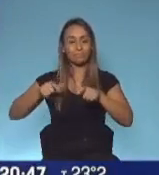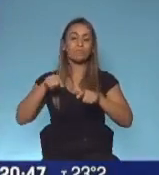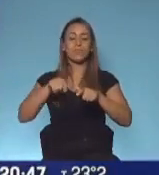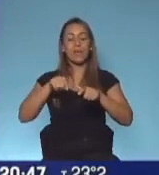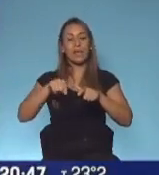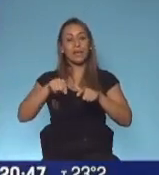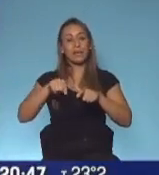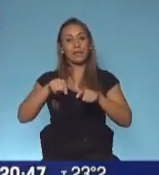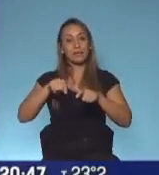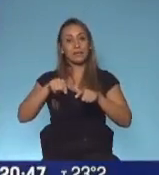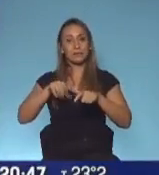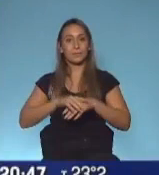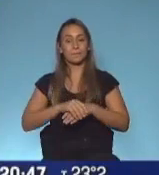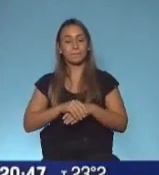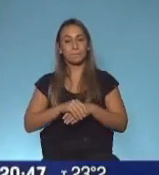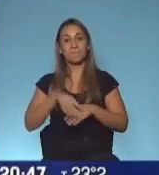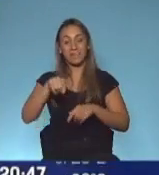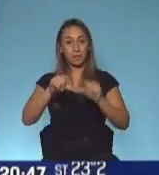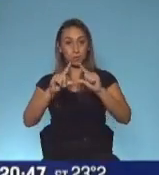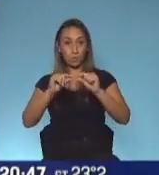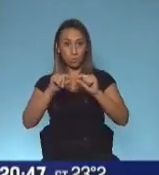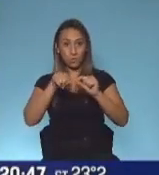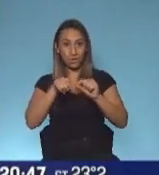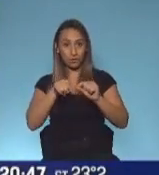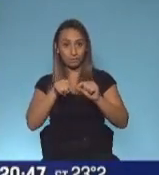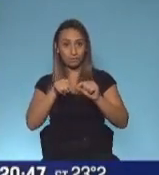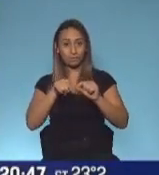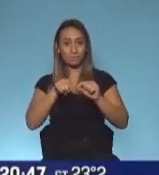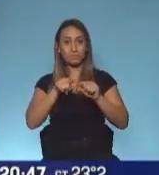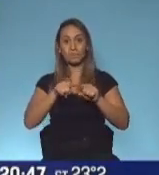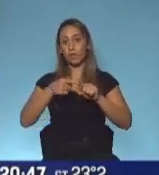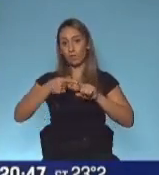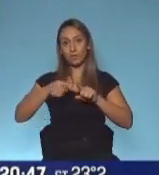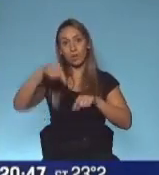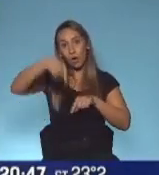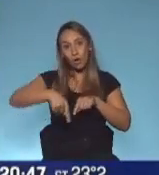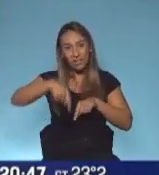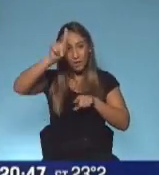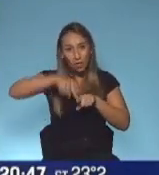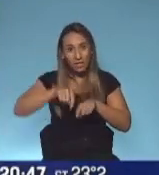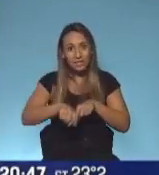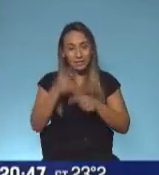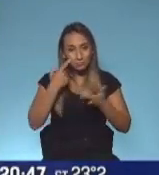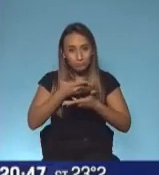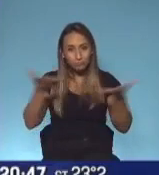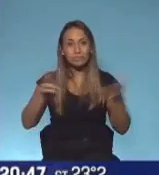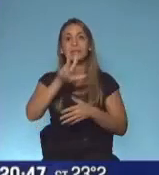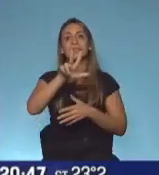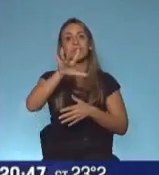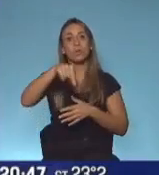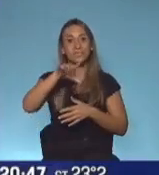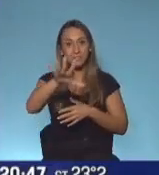medida, esta cifra que marcó INDEC a lo largo de esta jornada, impacta directamente